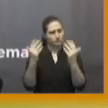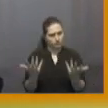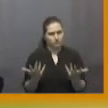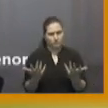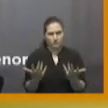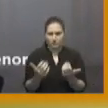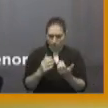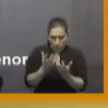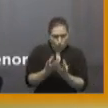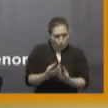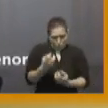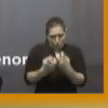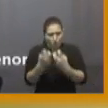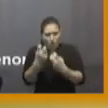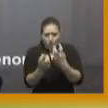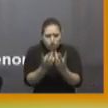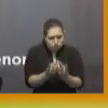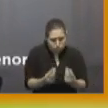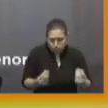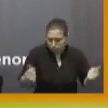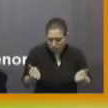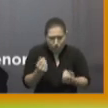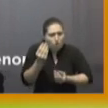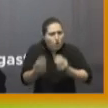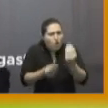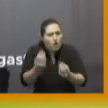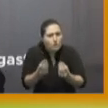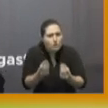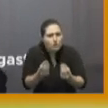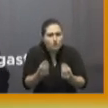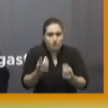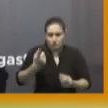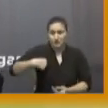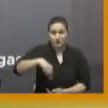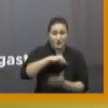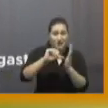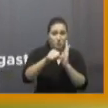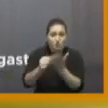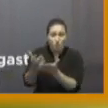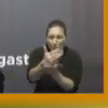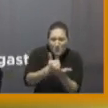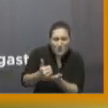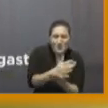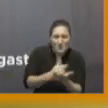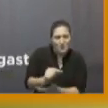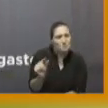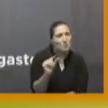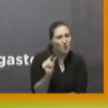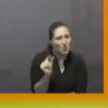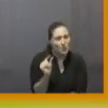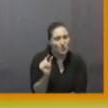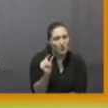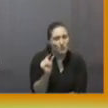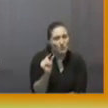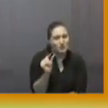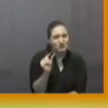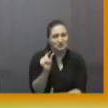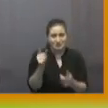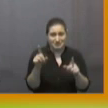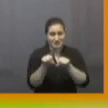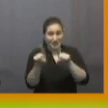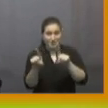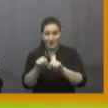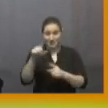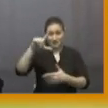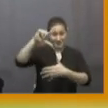planteado en el en los propósitos también del presidente para el 36 que aquí haya ya